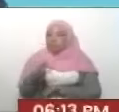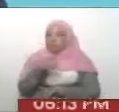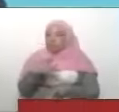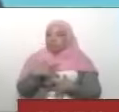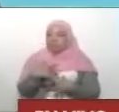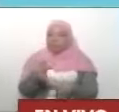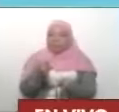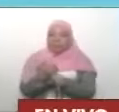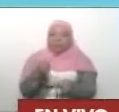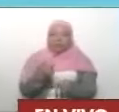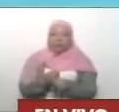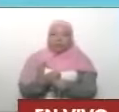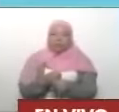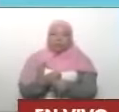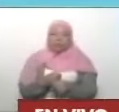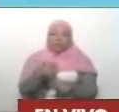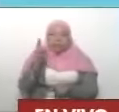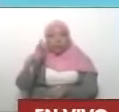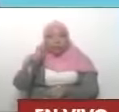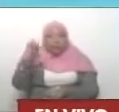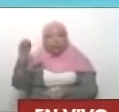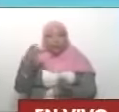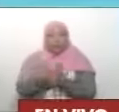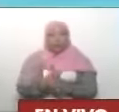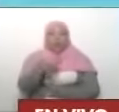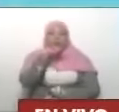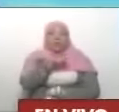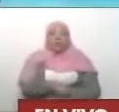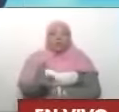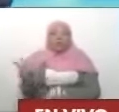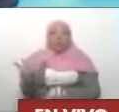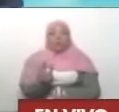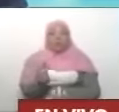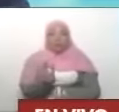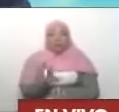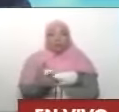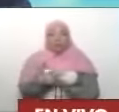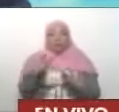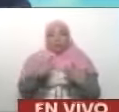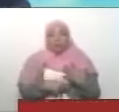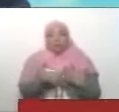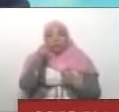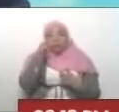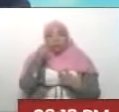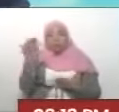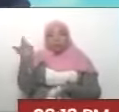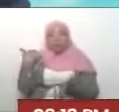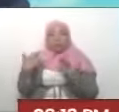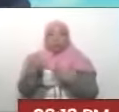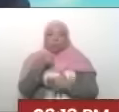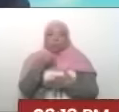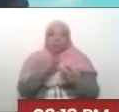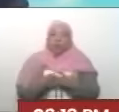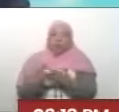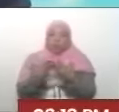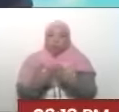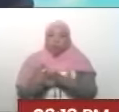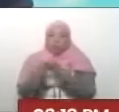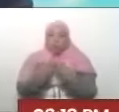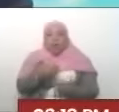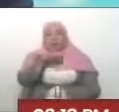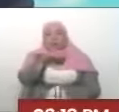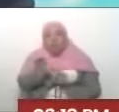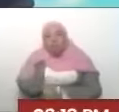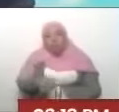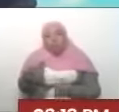interesantes, porque es esa la idea de la historia insurgente, que por cierto nos acaba de dejar huérfano en el Centro Nacional de Estudios Históricos al llevarse y